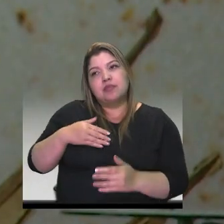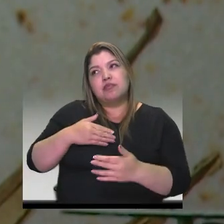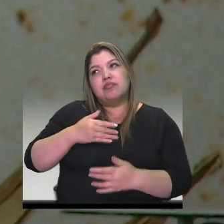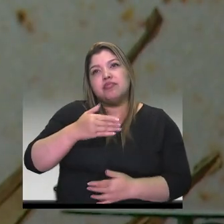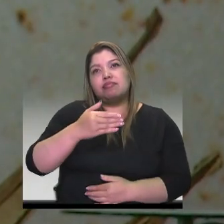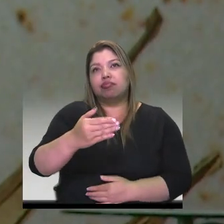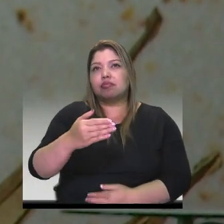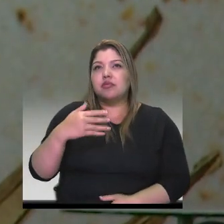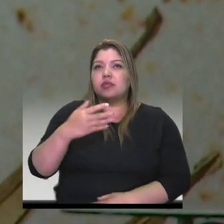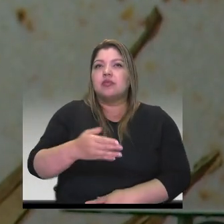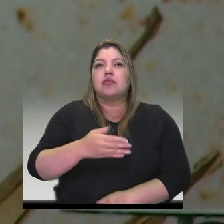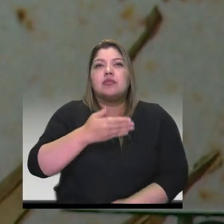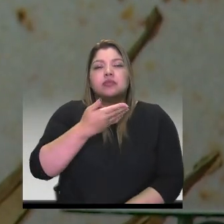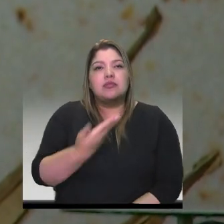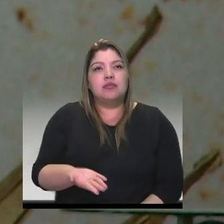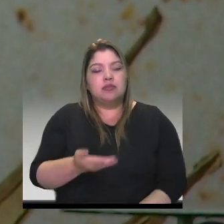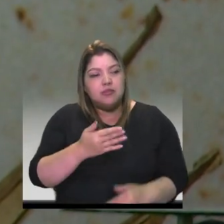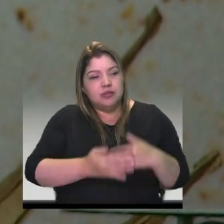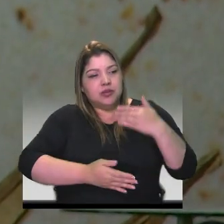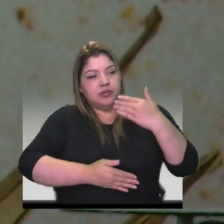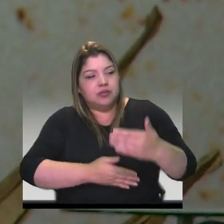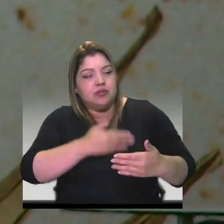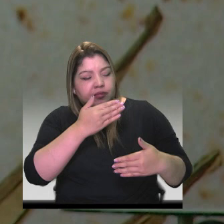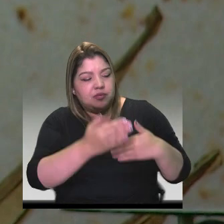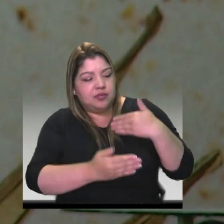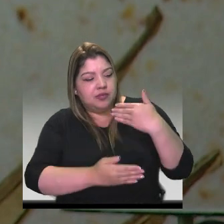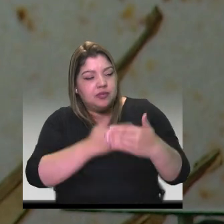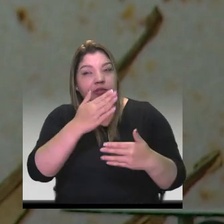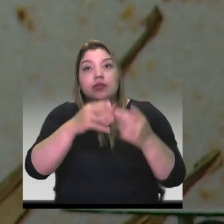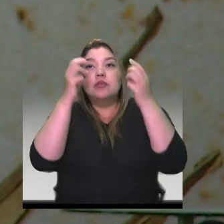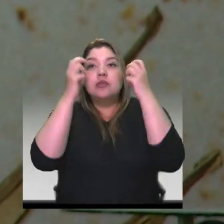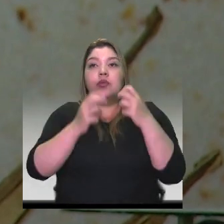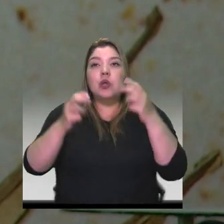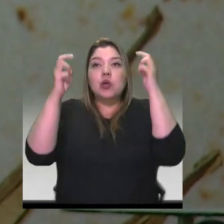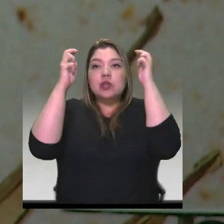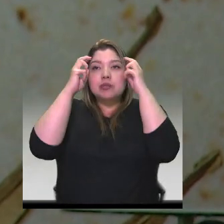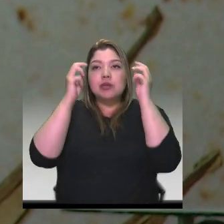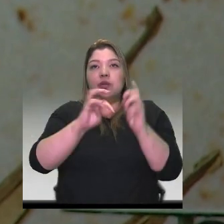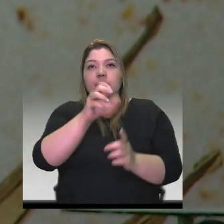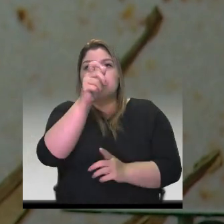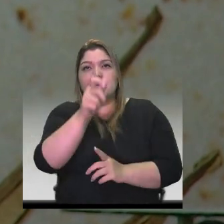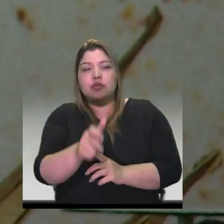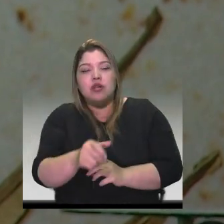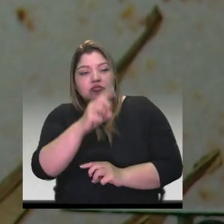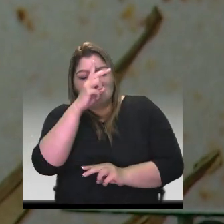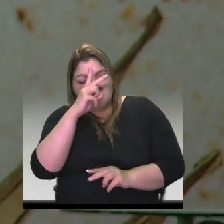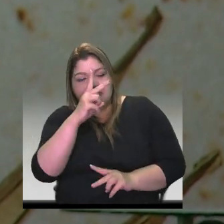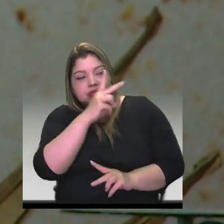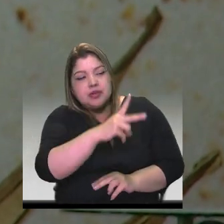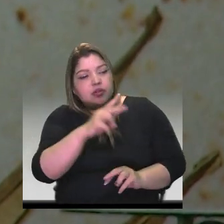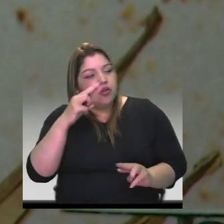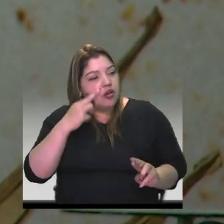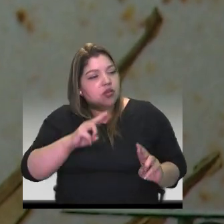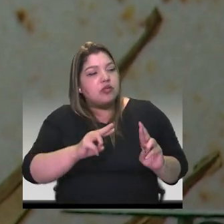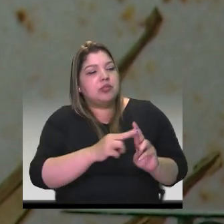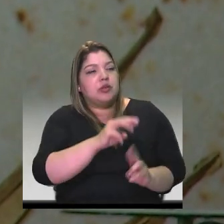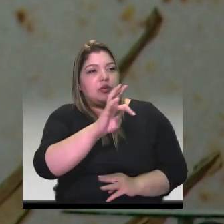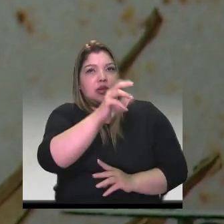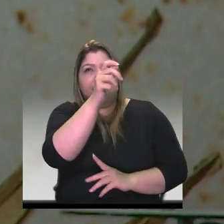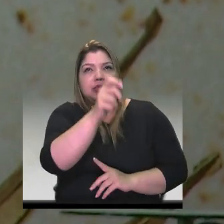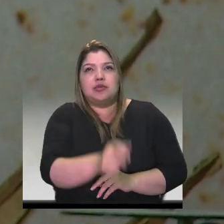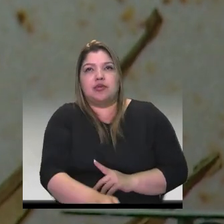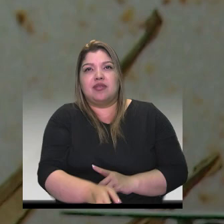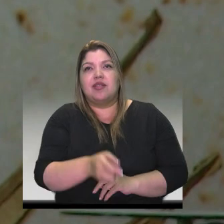ser ese conocimiento del otro y ese respeto por el otro? Y es una pregunta que yo me hago mucho cuando veo